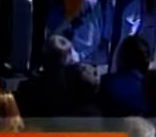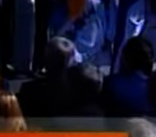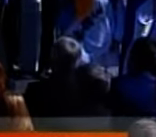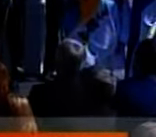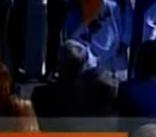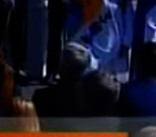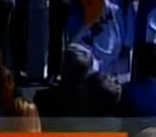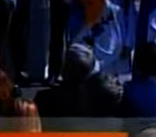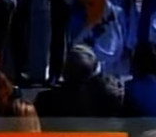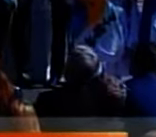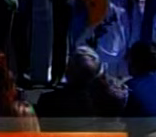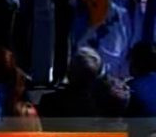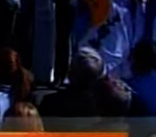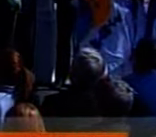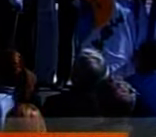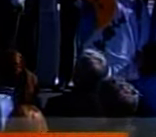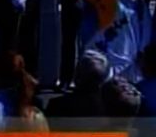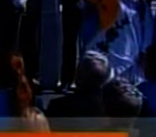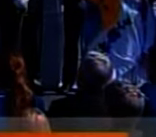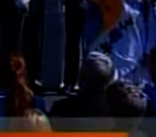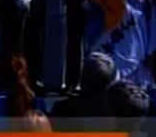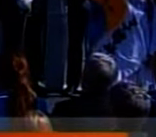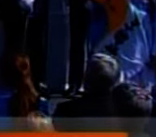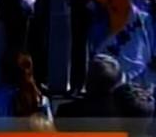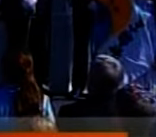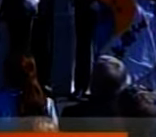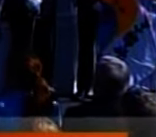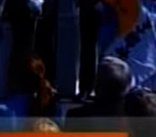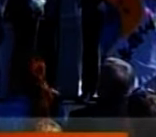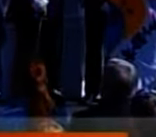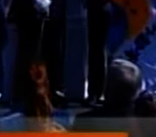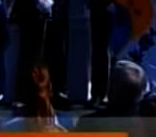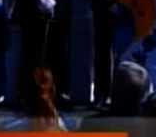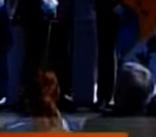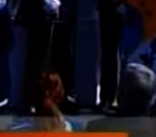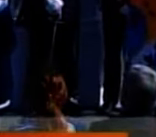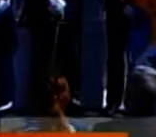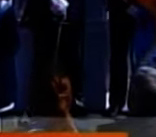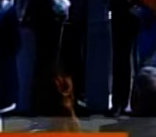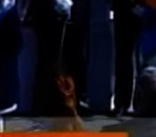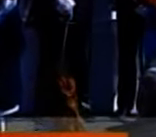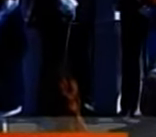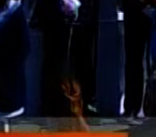Buenos días, queridos tucumanos. Buenos días, queridos argentinos.